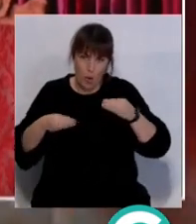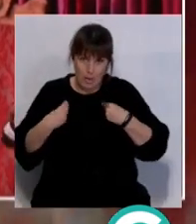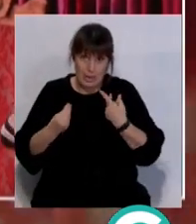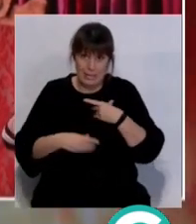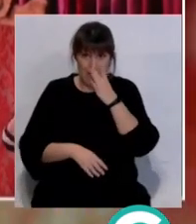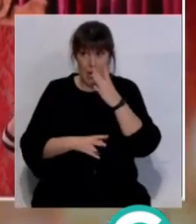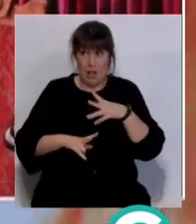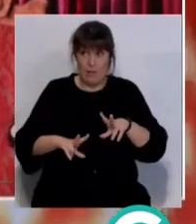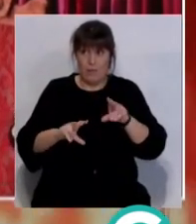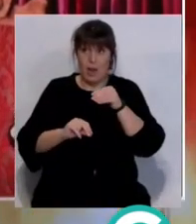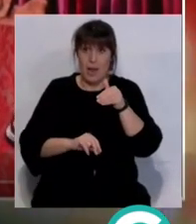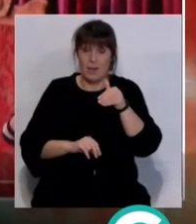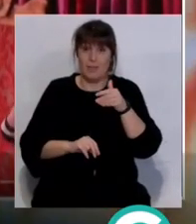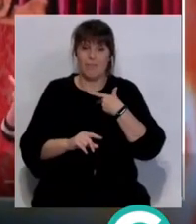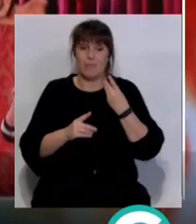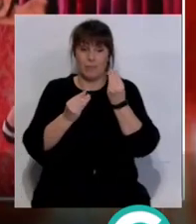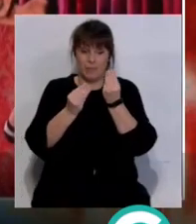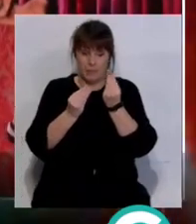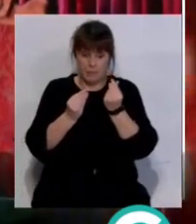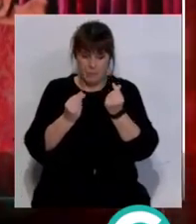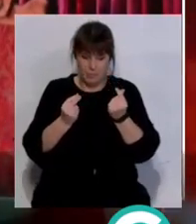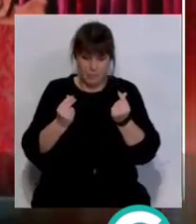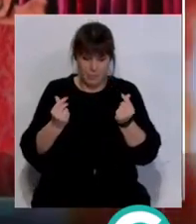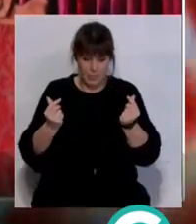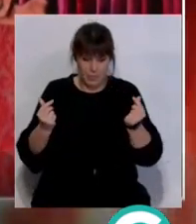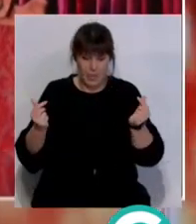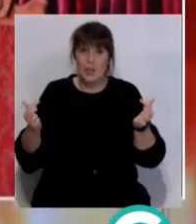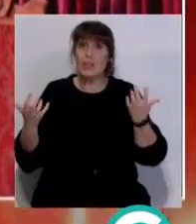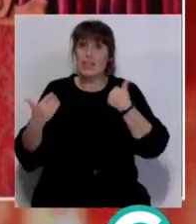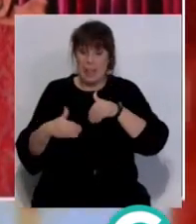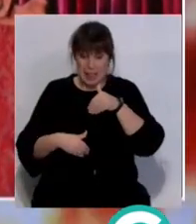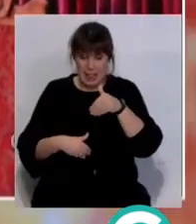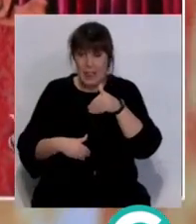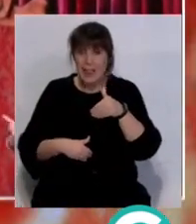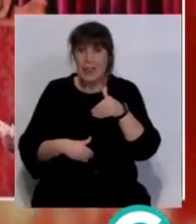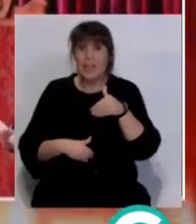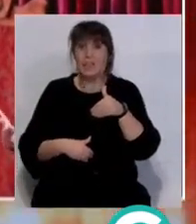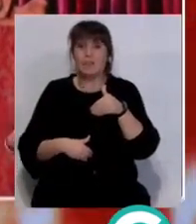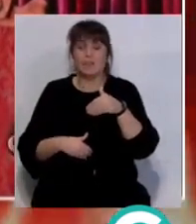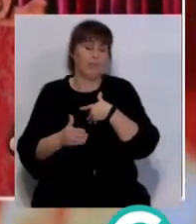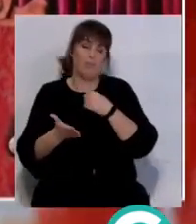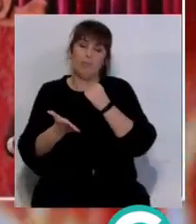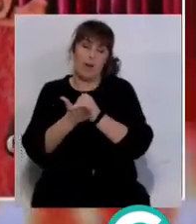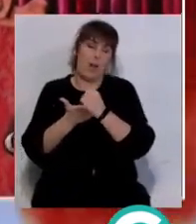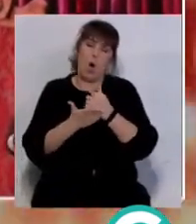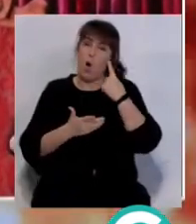se termina y se escurre entre los dedos, que ya se nos echa encima otro símbolo del